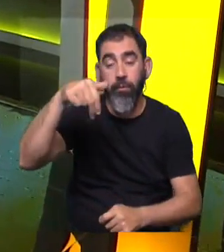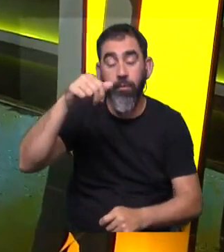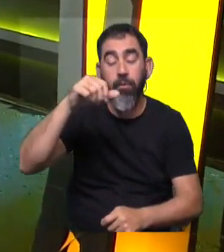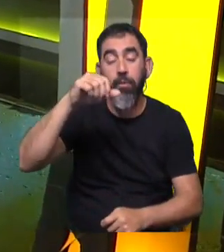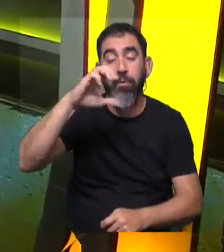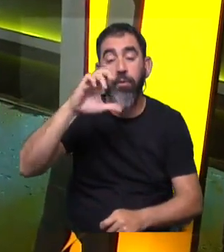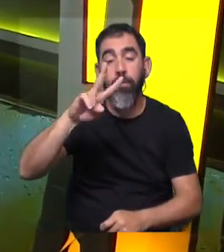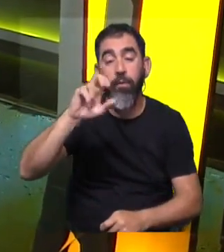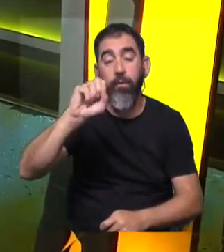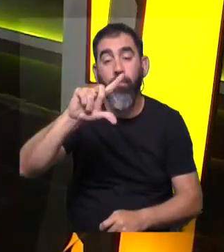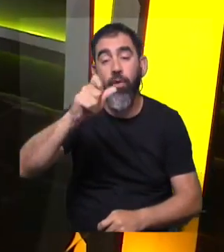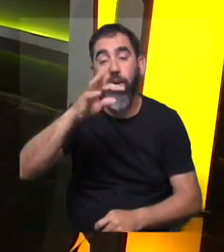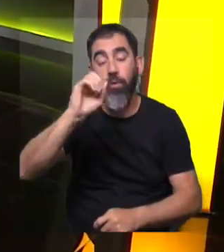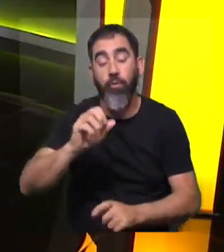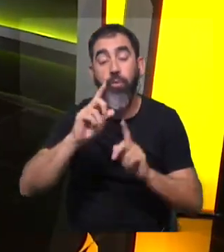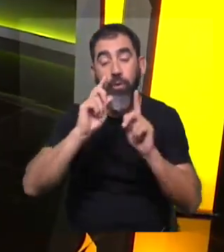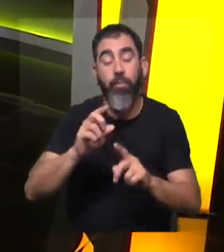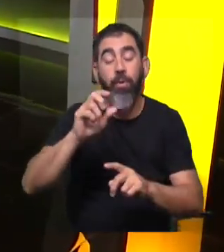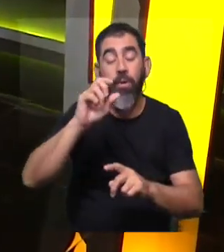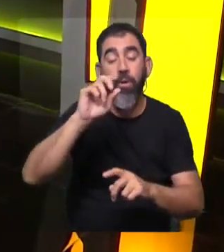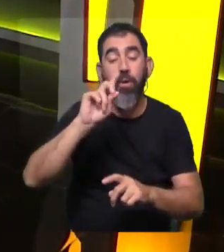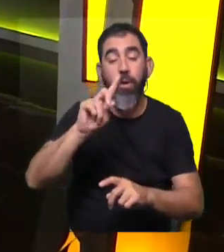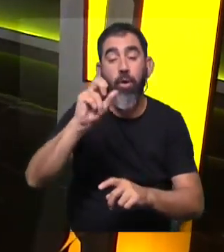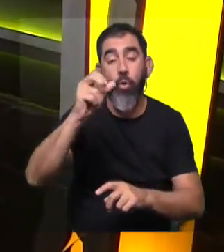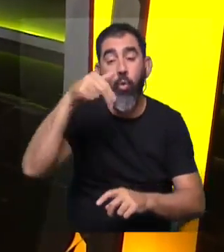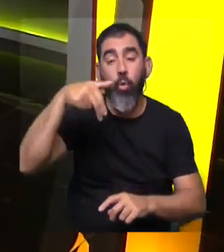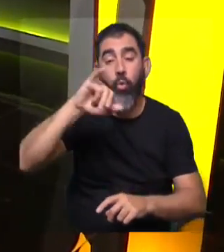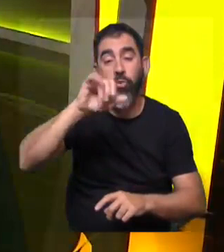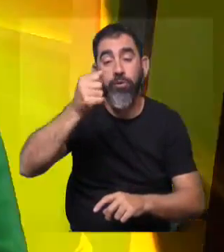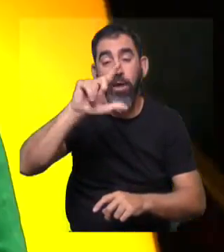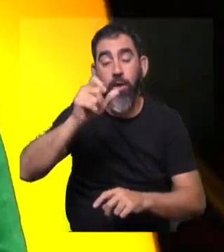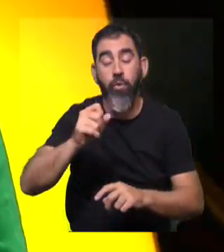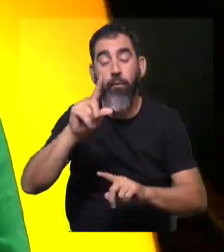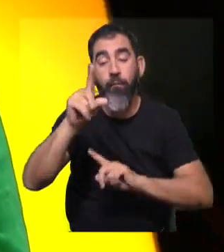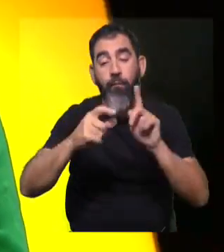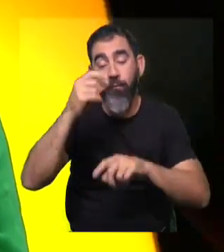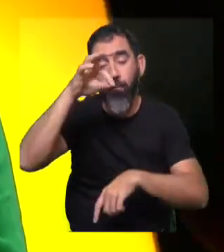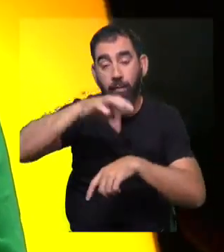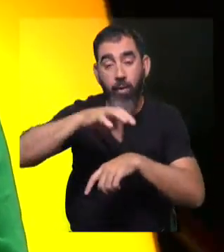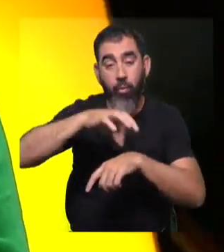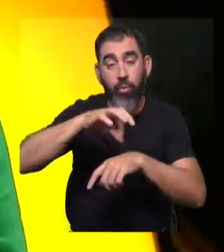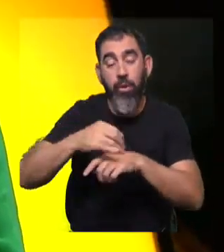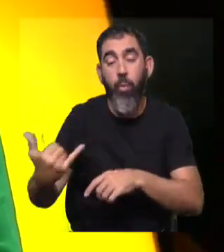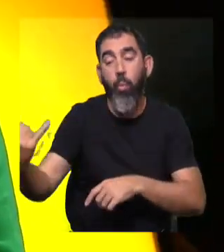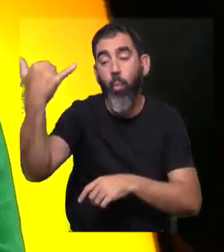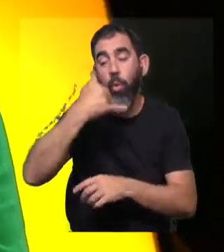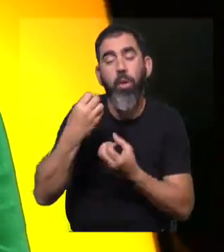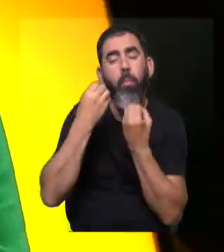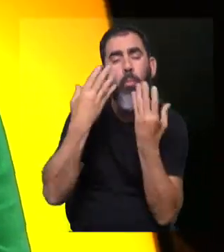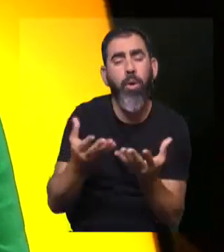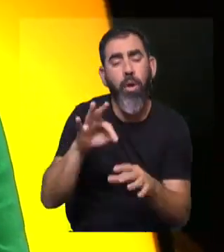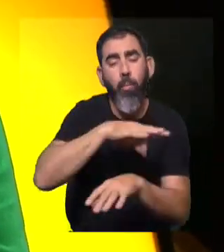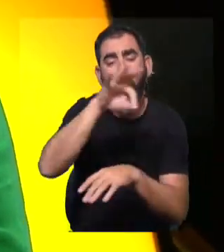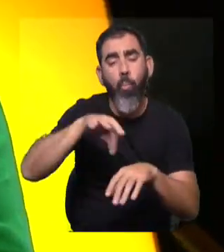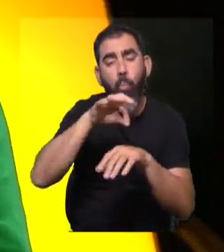Facultad de Medicina, y Gonzalo Budelli, del Departamento de Biofísica, también de la Facultad de Medicina, para que nos cuenten, bueno, por qué esta mosca